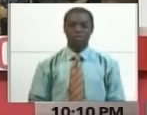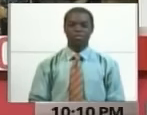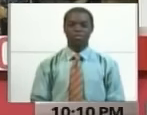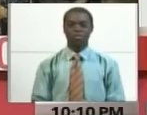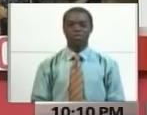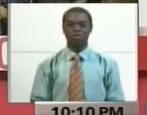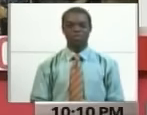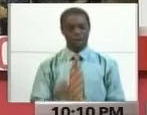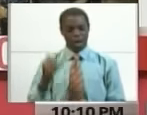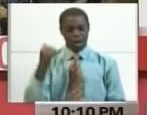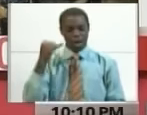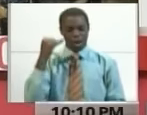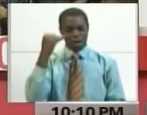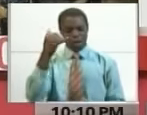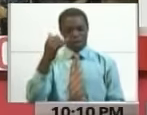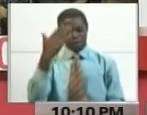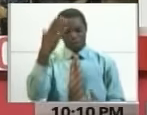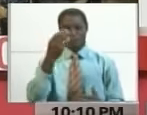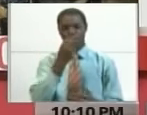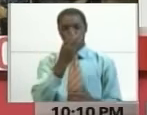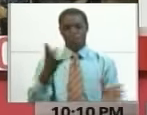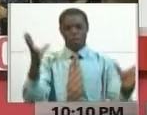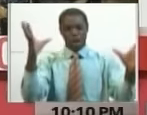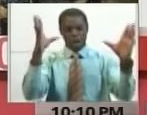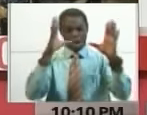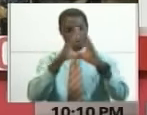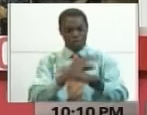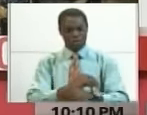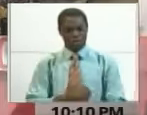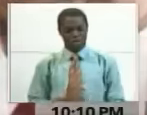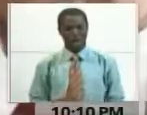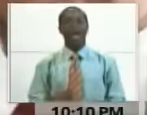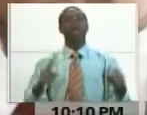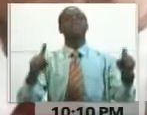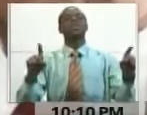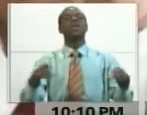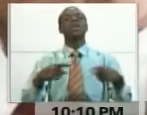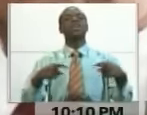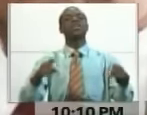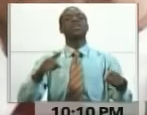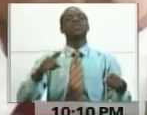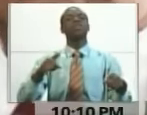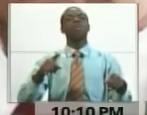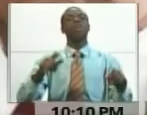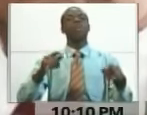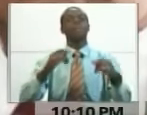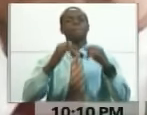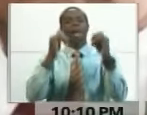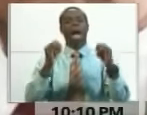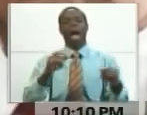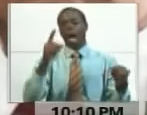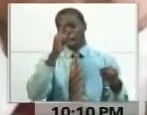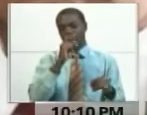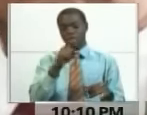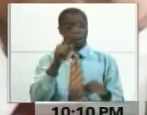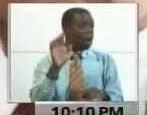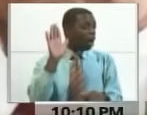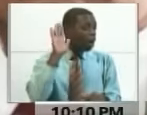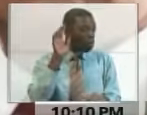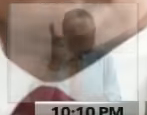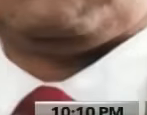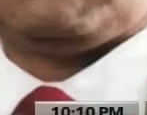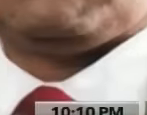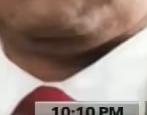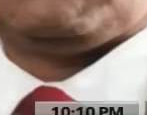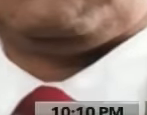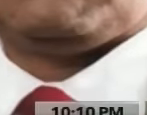Aló, camaradas, buenas noches. Feliz cumpleaños. Si me escuchan por allá, en el